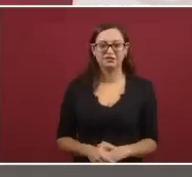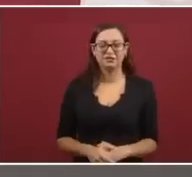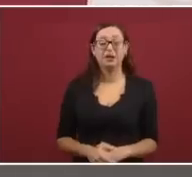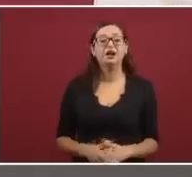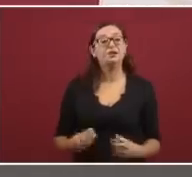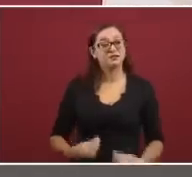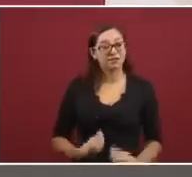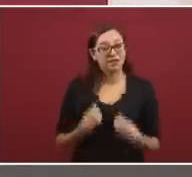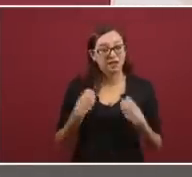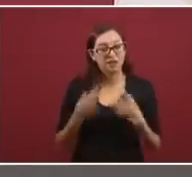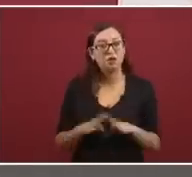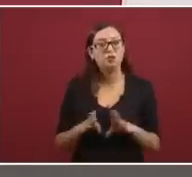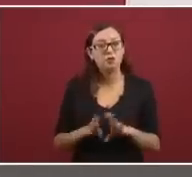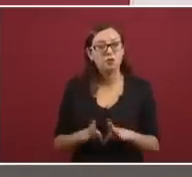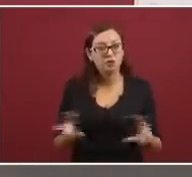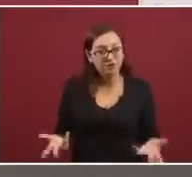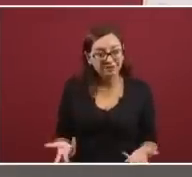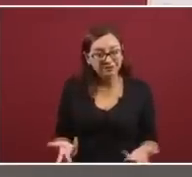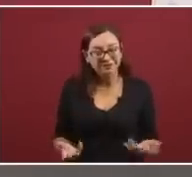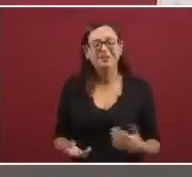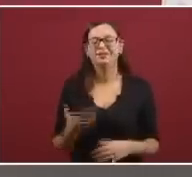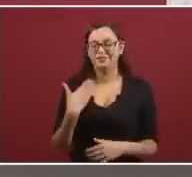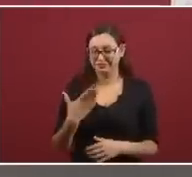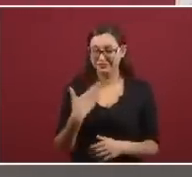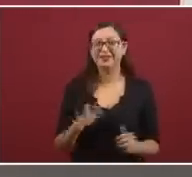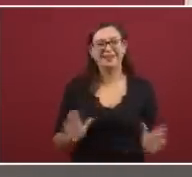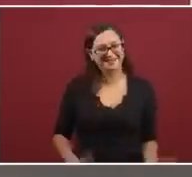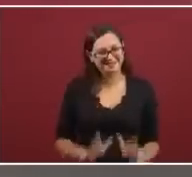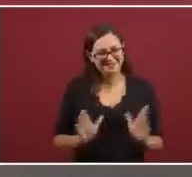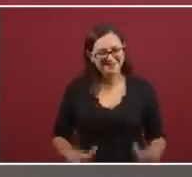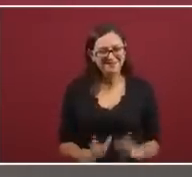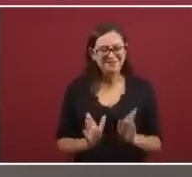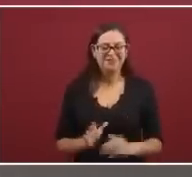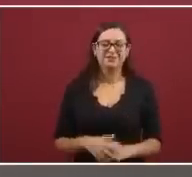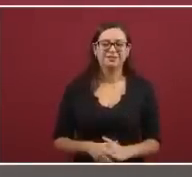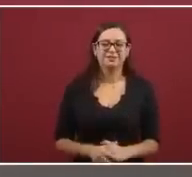Bien. Qué bueno. Con ánimo.